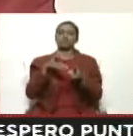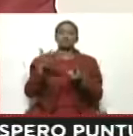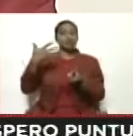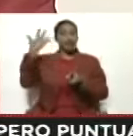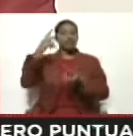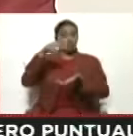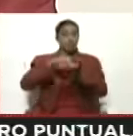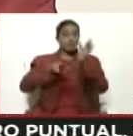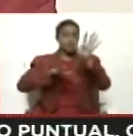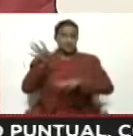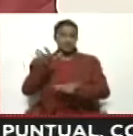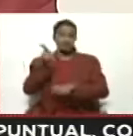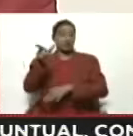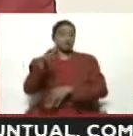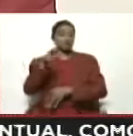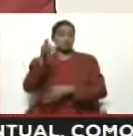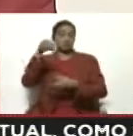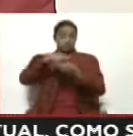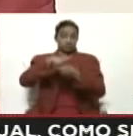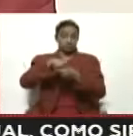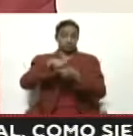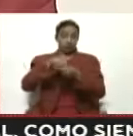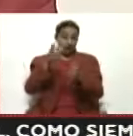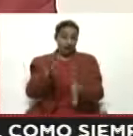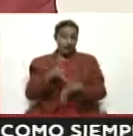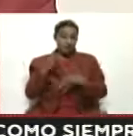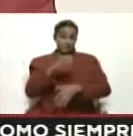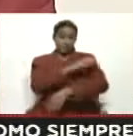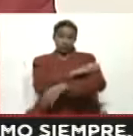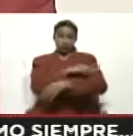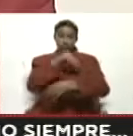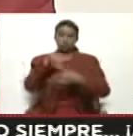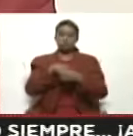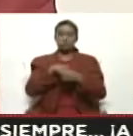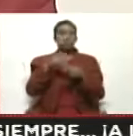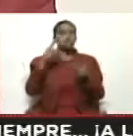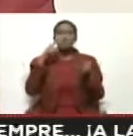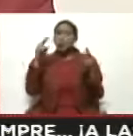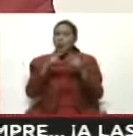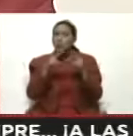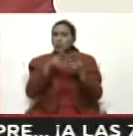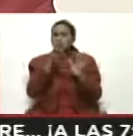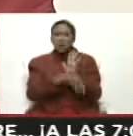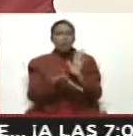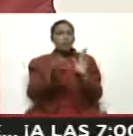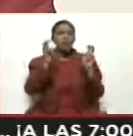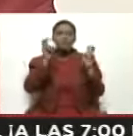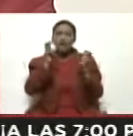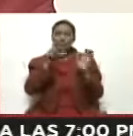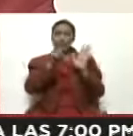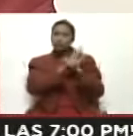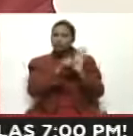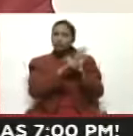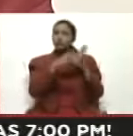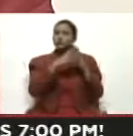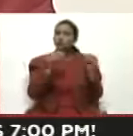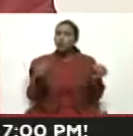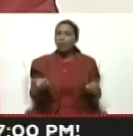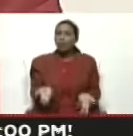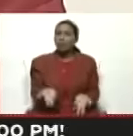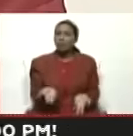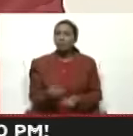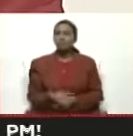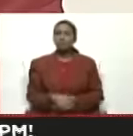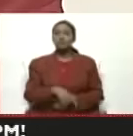el país mecanismos de violencia, de desconocimiento de las autoridades y de los poderes. Luego recuerda